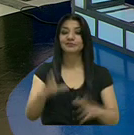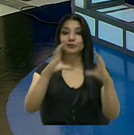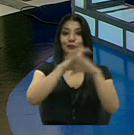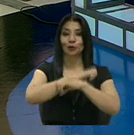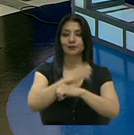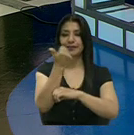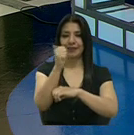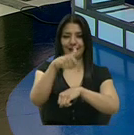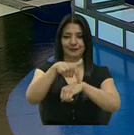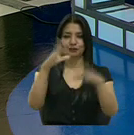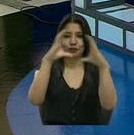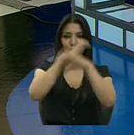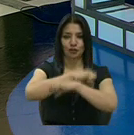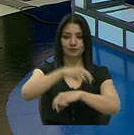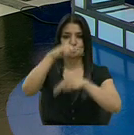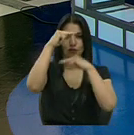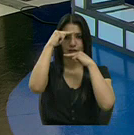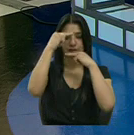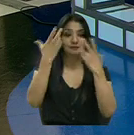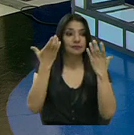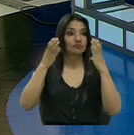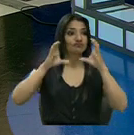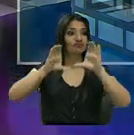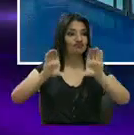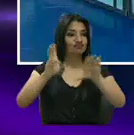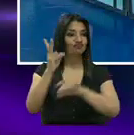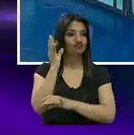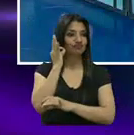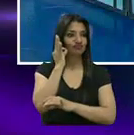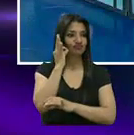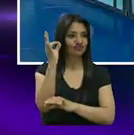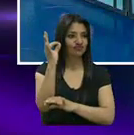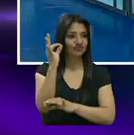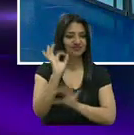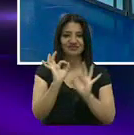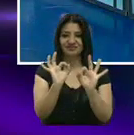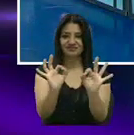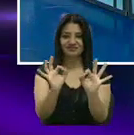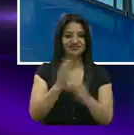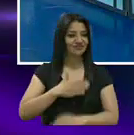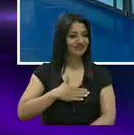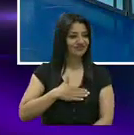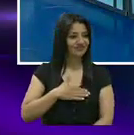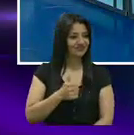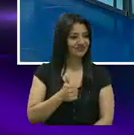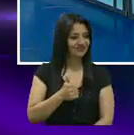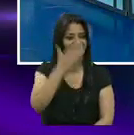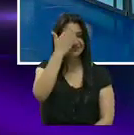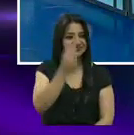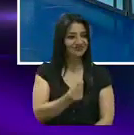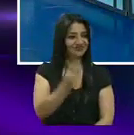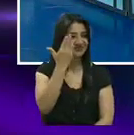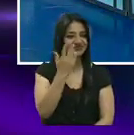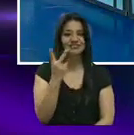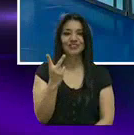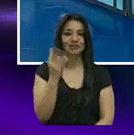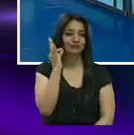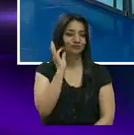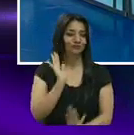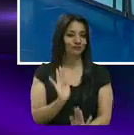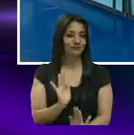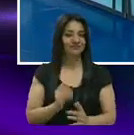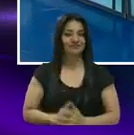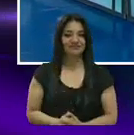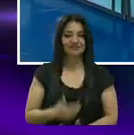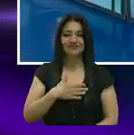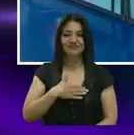televicentro mitad de pantalla las dos escenas aparecen ya hola muchachas cómo están chicas dos venezuelas chicos cómo